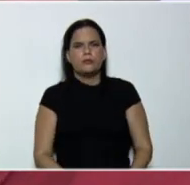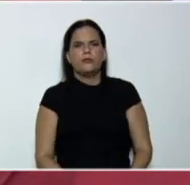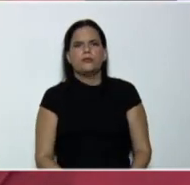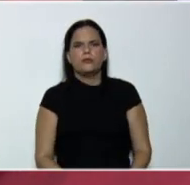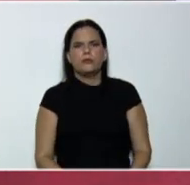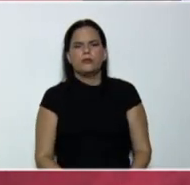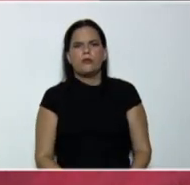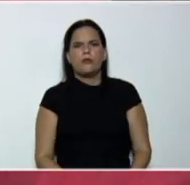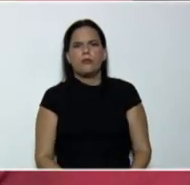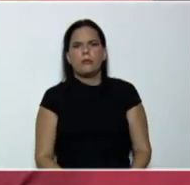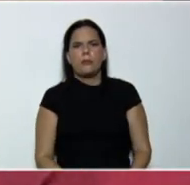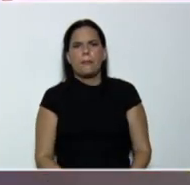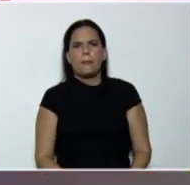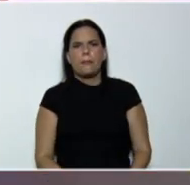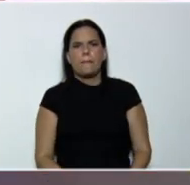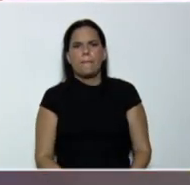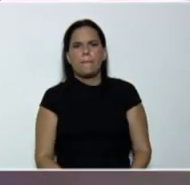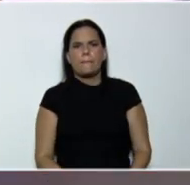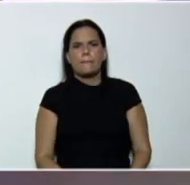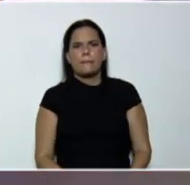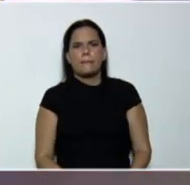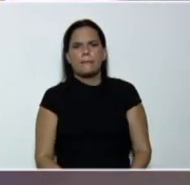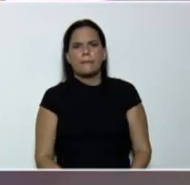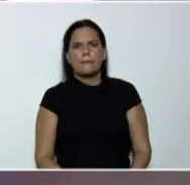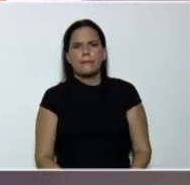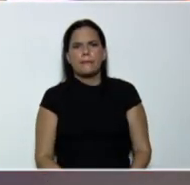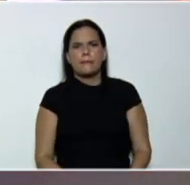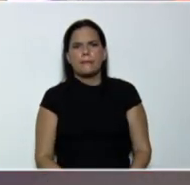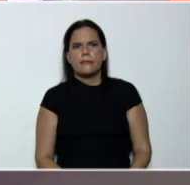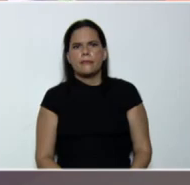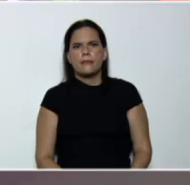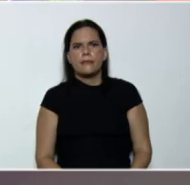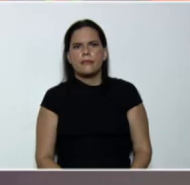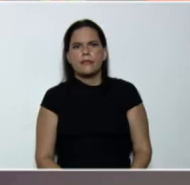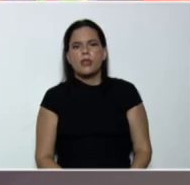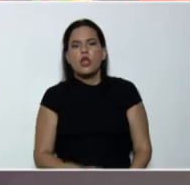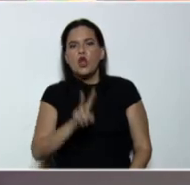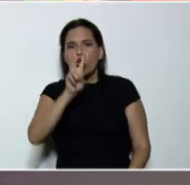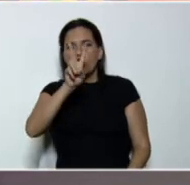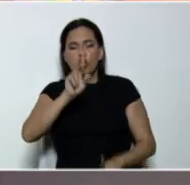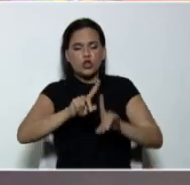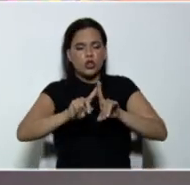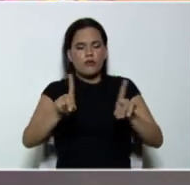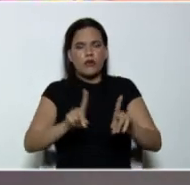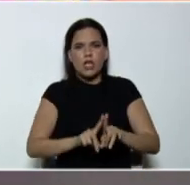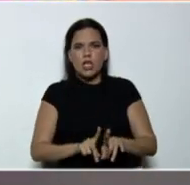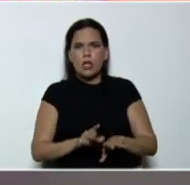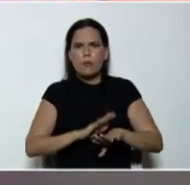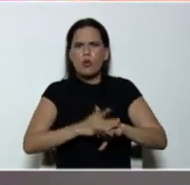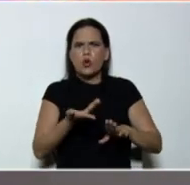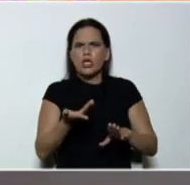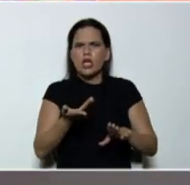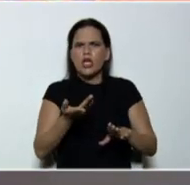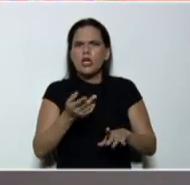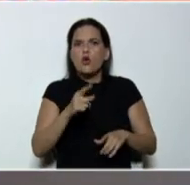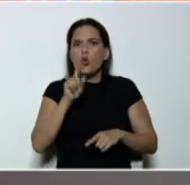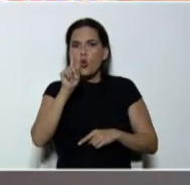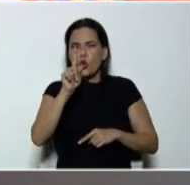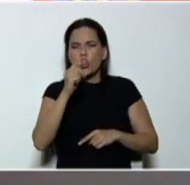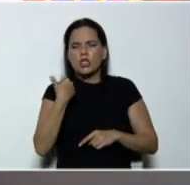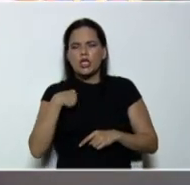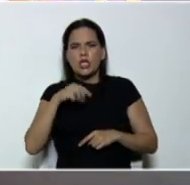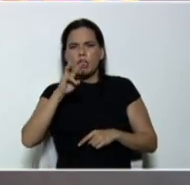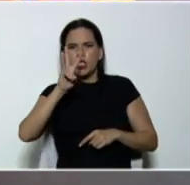1, 2, 3 y 4 lados. Ambos son totalmente diferentes porque tiene 4 lados y el triángulo tiene 3 lados. Pero estas no son las únicas